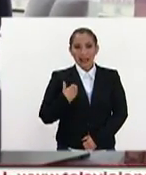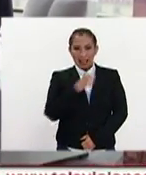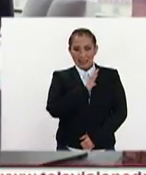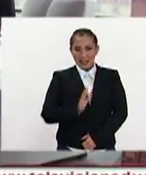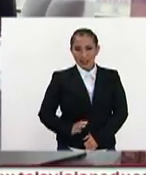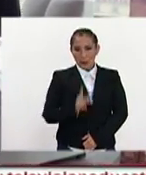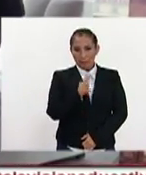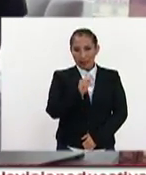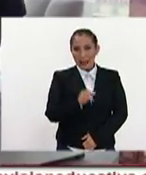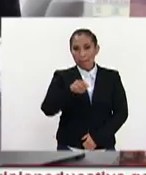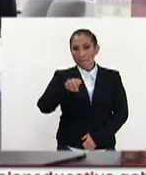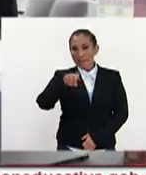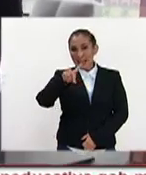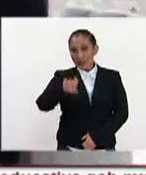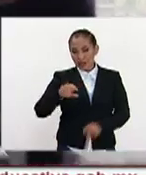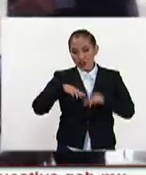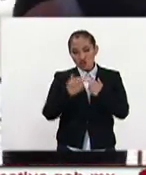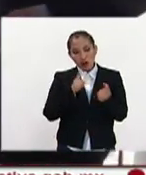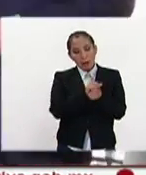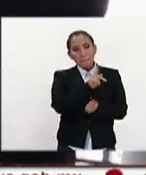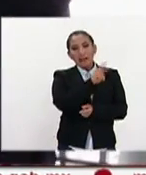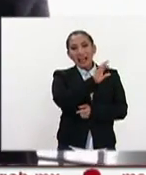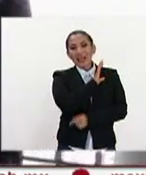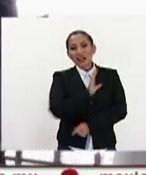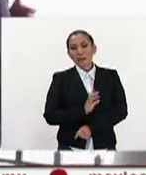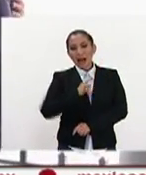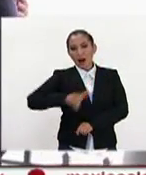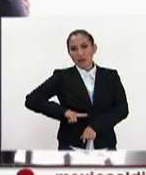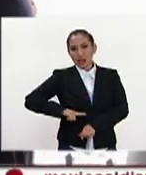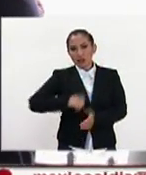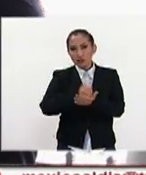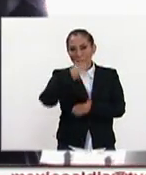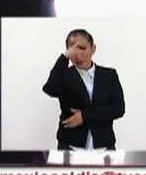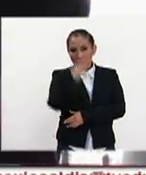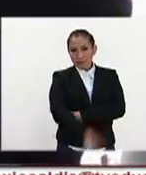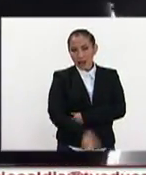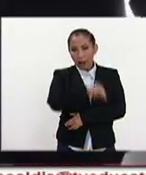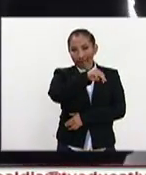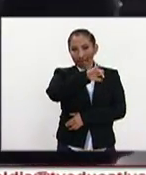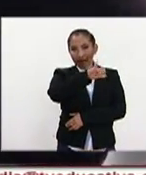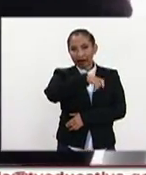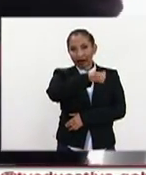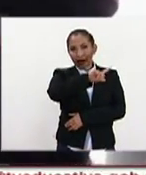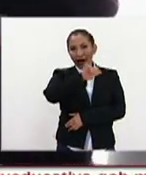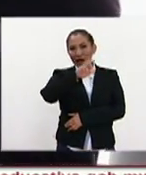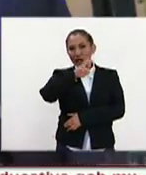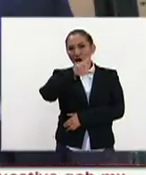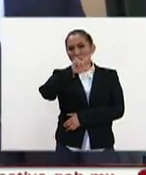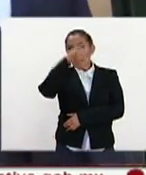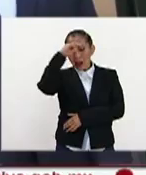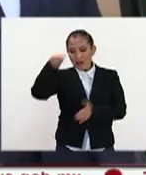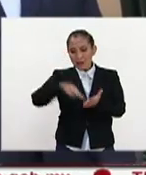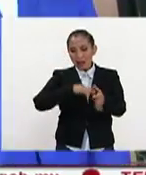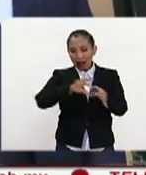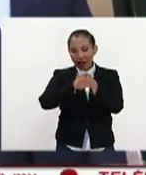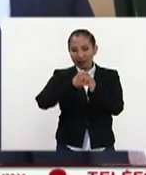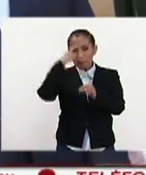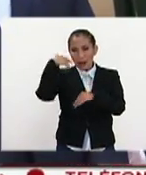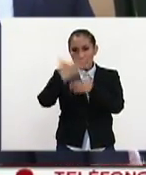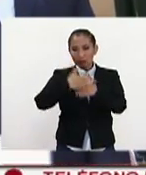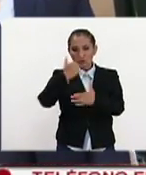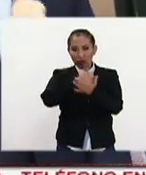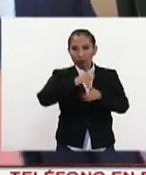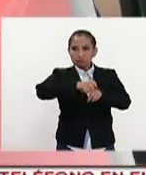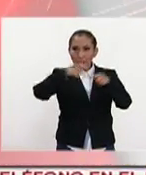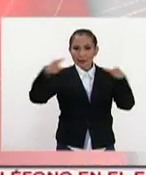aspirante del PRI, José Antonio Meade, se reunió con el precandidato a la gubernatura de la Ciudad de México, Miquel Arreola, para firmar la alianza por una gran